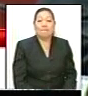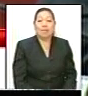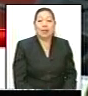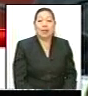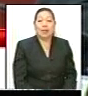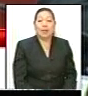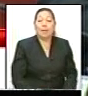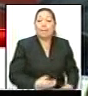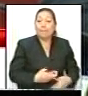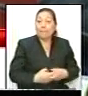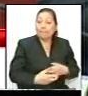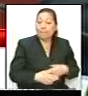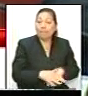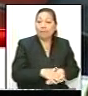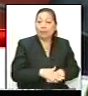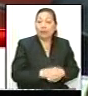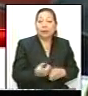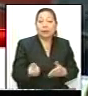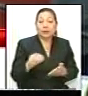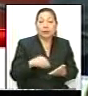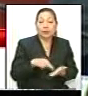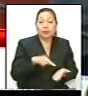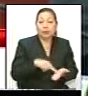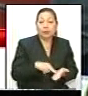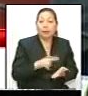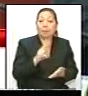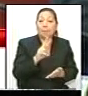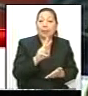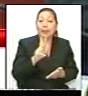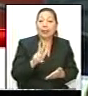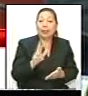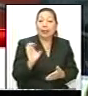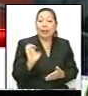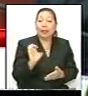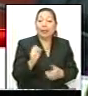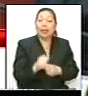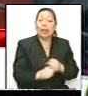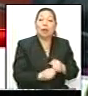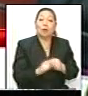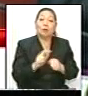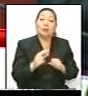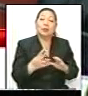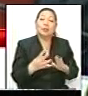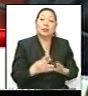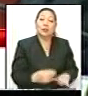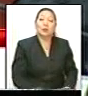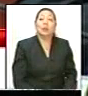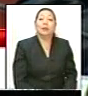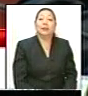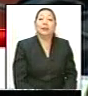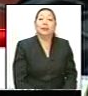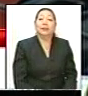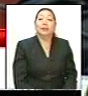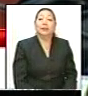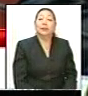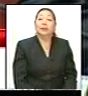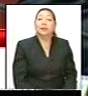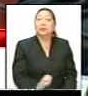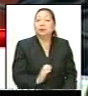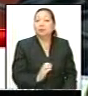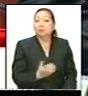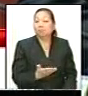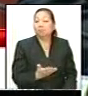Estos nuevos procedimientos fueron notificados el 23 de enero del 2019 y son